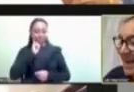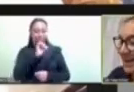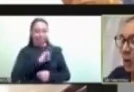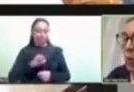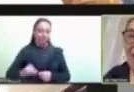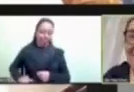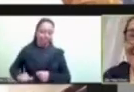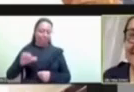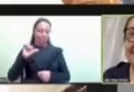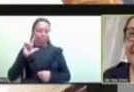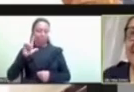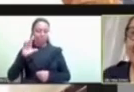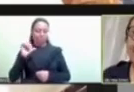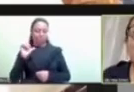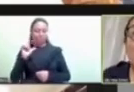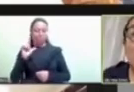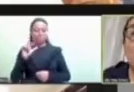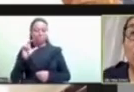momento.